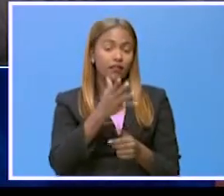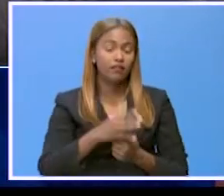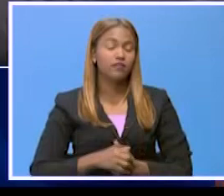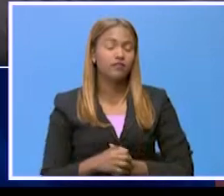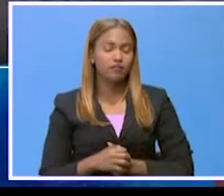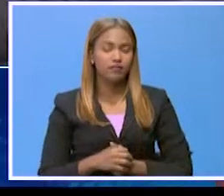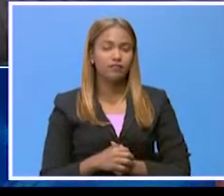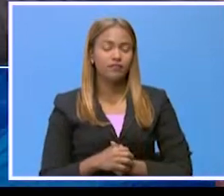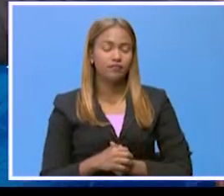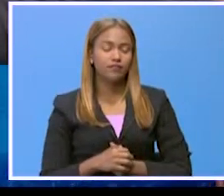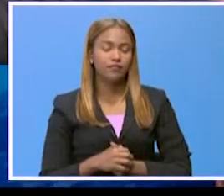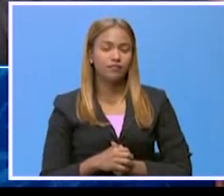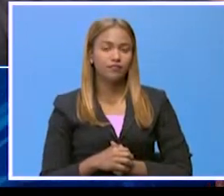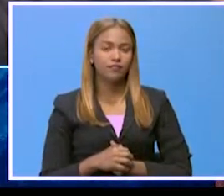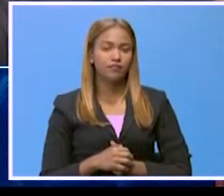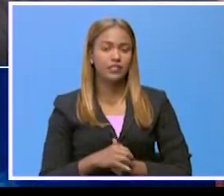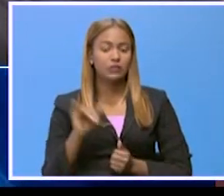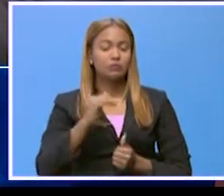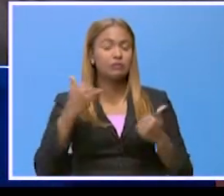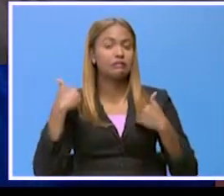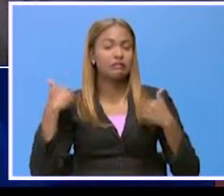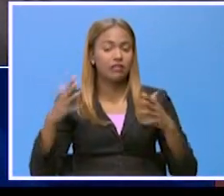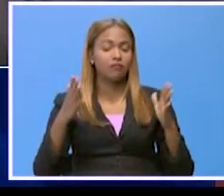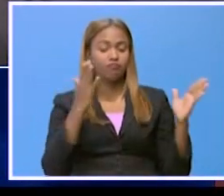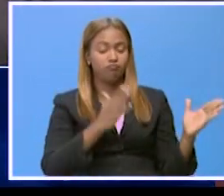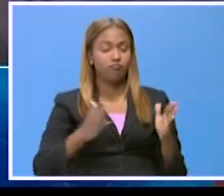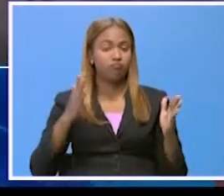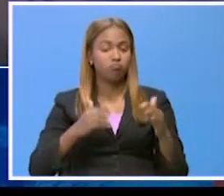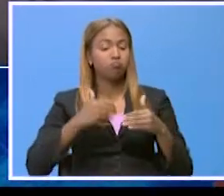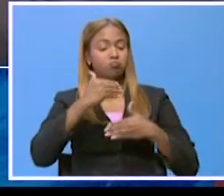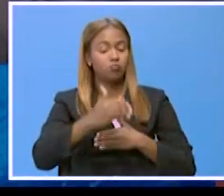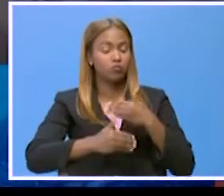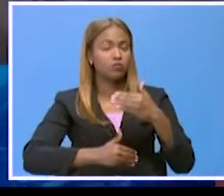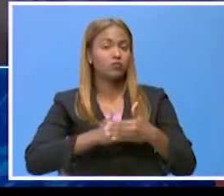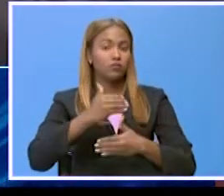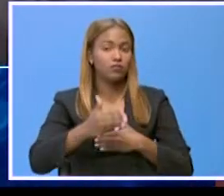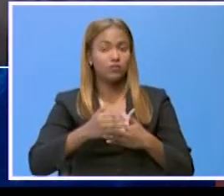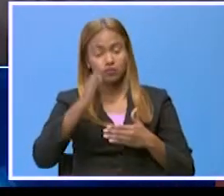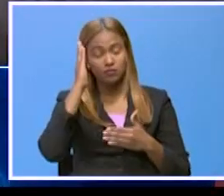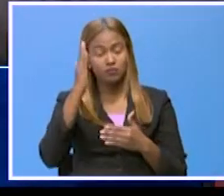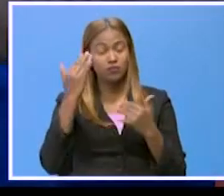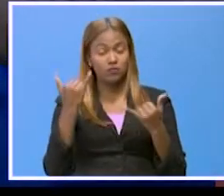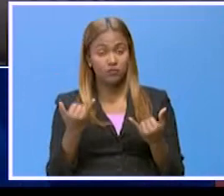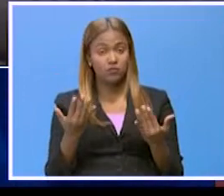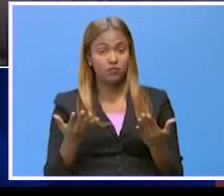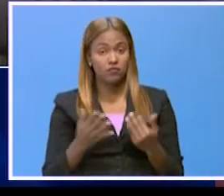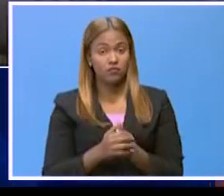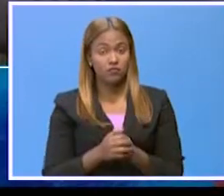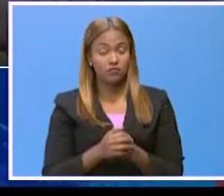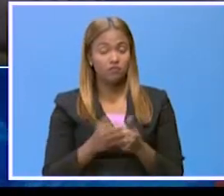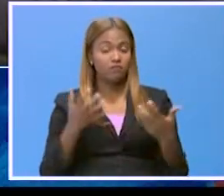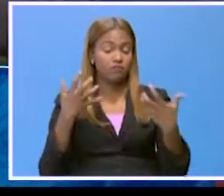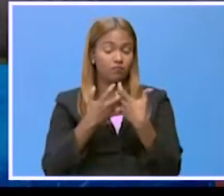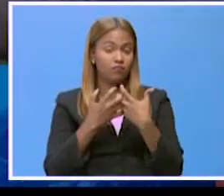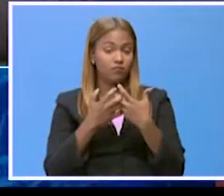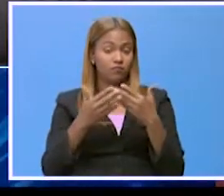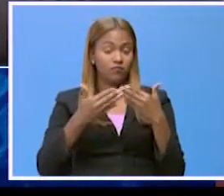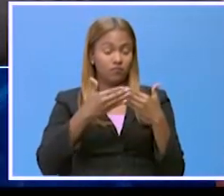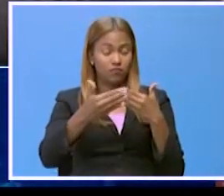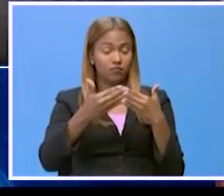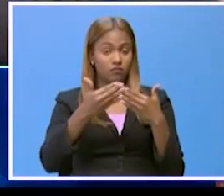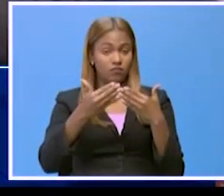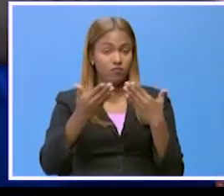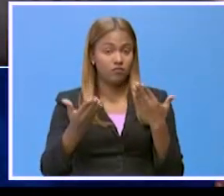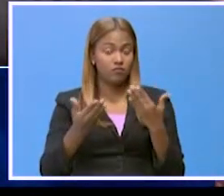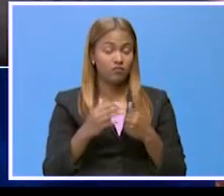y ahí un proceso estándar que se va a cumplir a partir